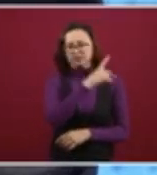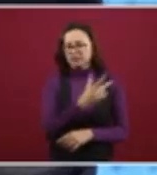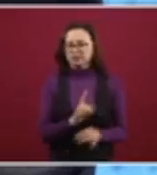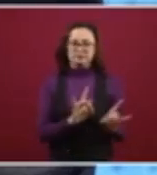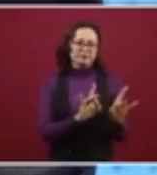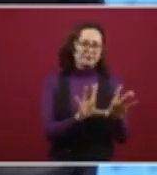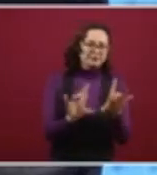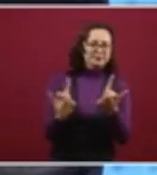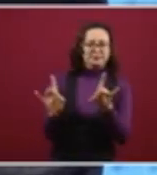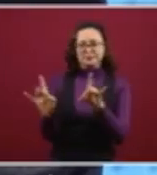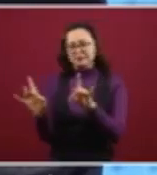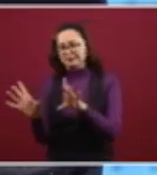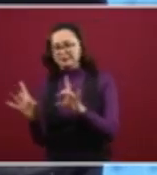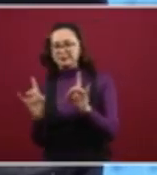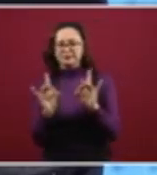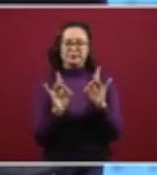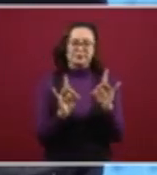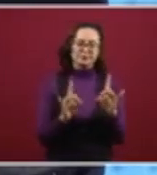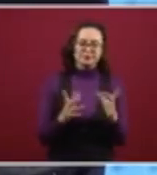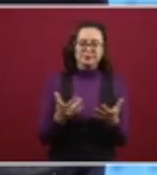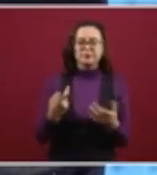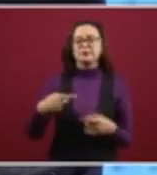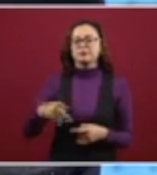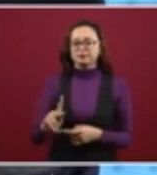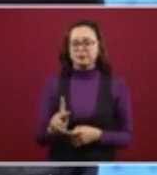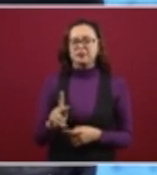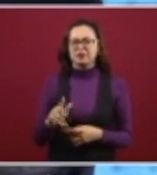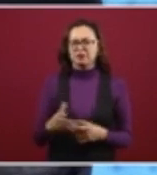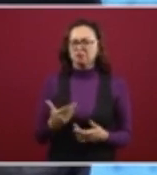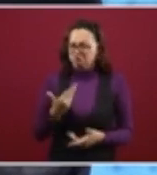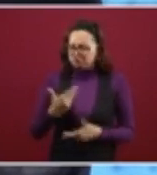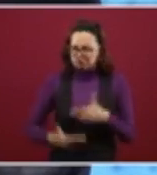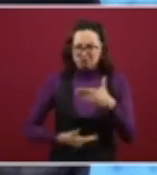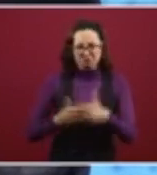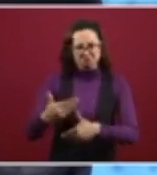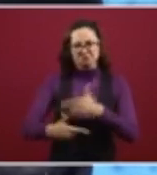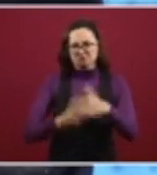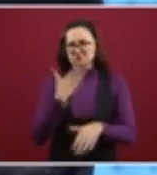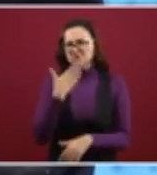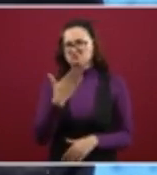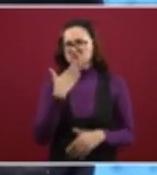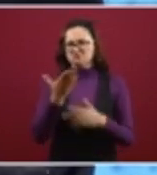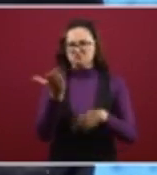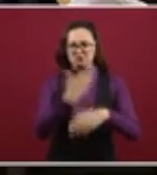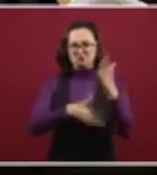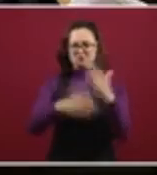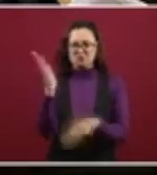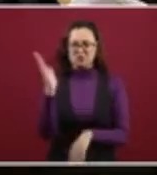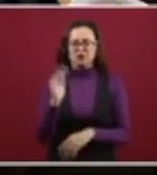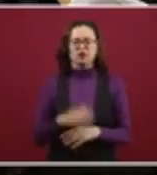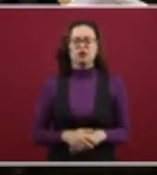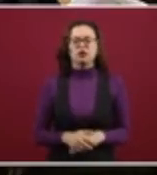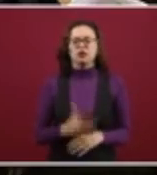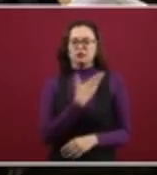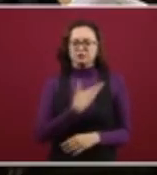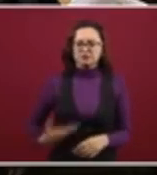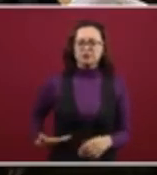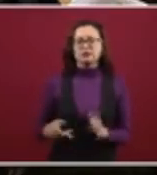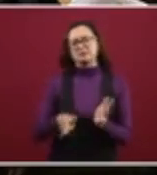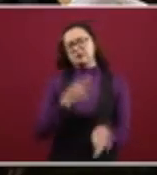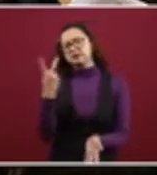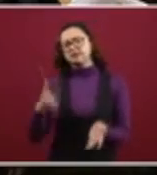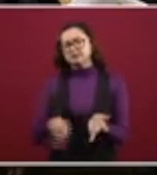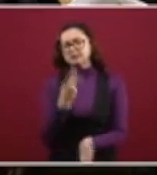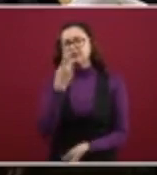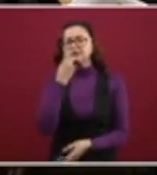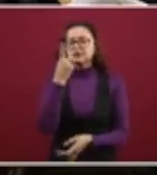cual garantizamos un éxito de este programa, particularmente por lo que el presidente ha reiterado, no